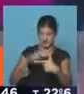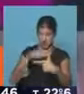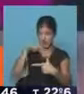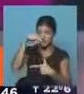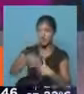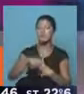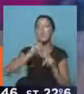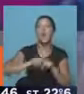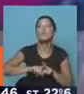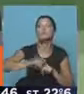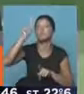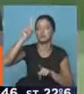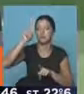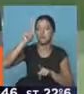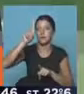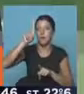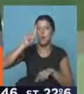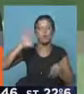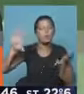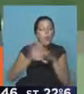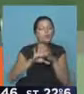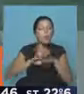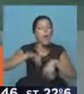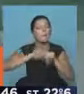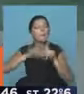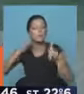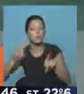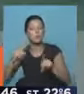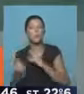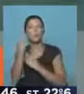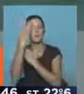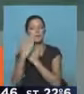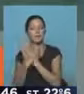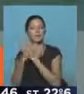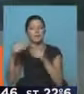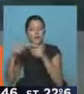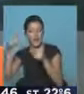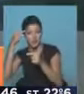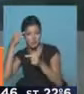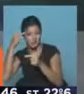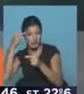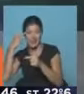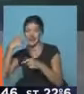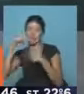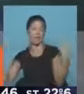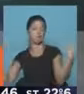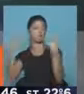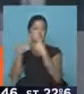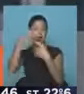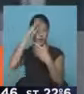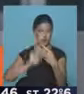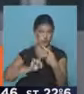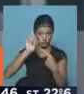un misil justo cuando el primer ministro japonés, principal opositor de Corea del Norte, junto con Corea del Sur,